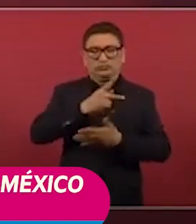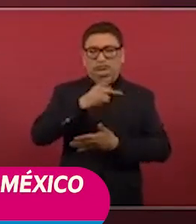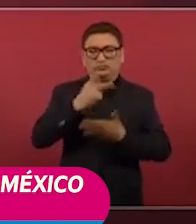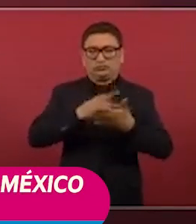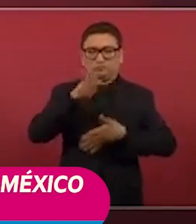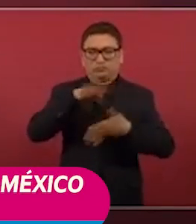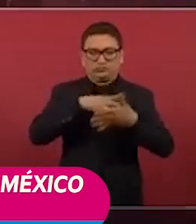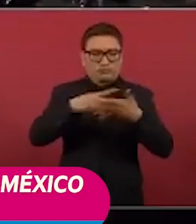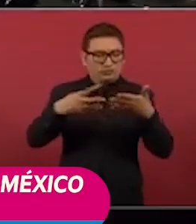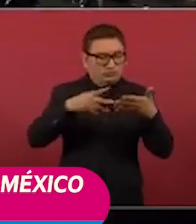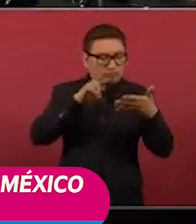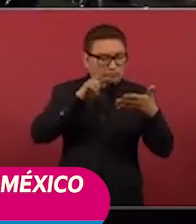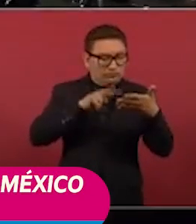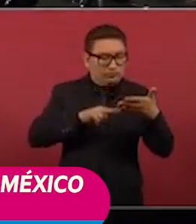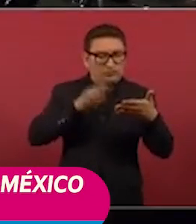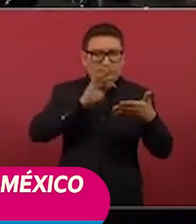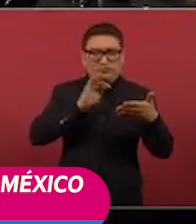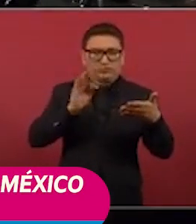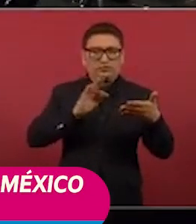para ver cuándo